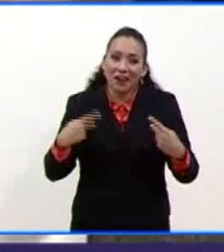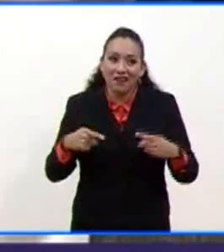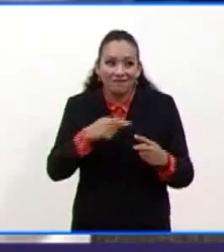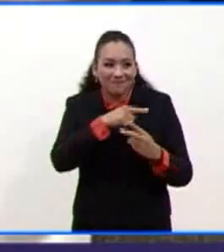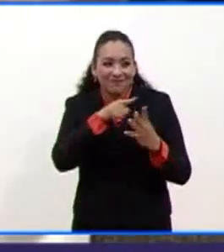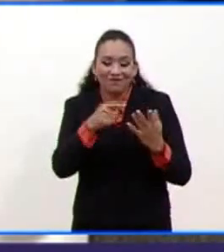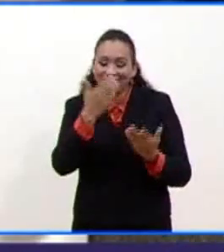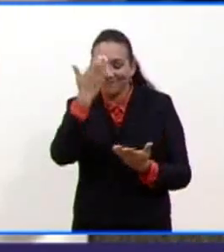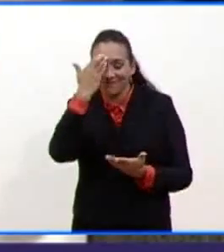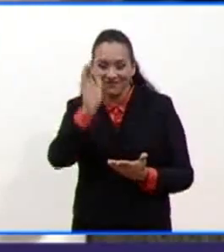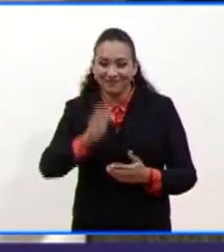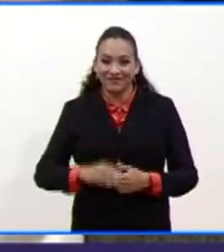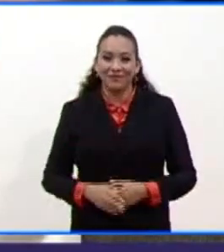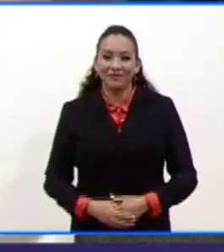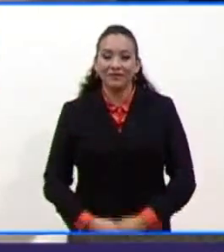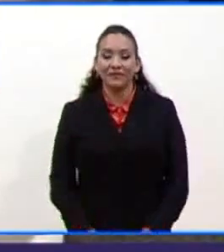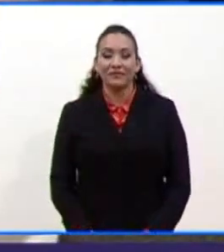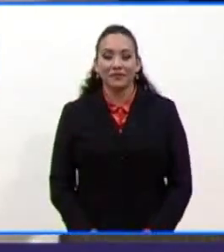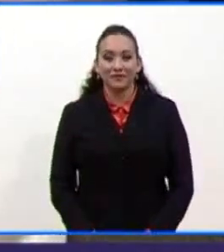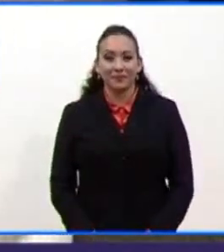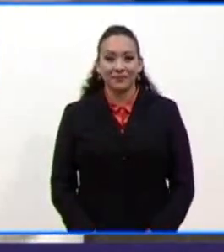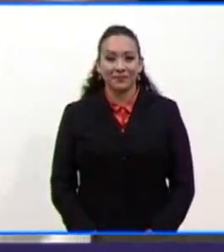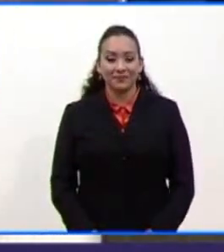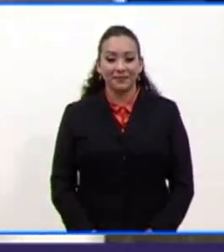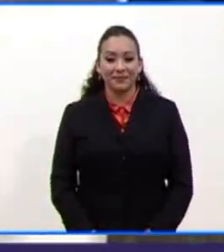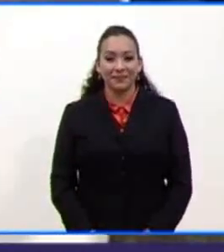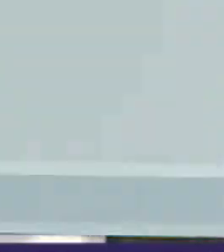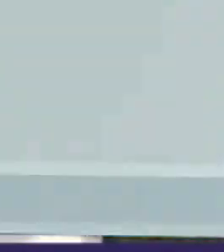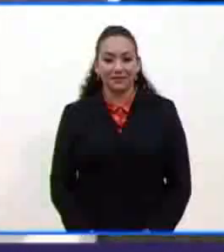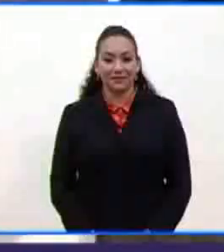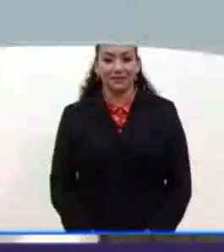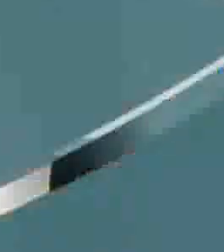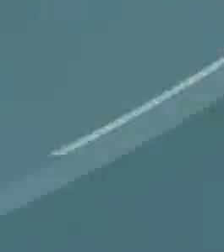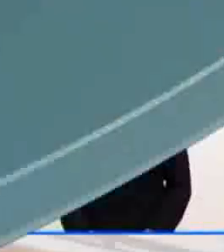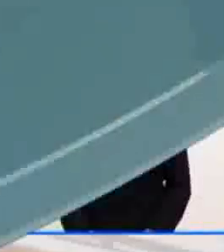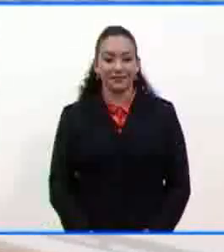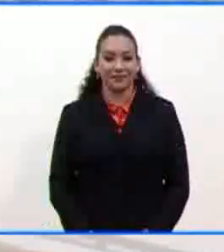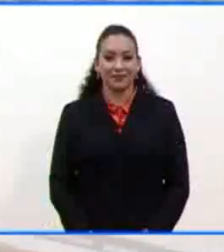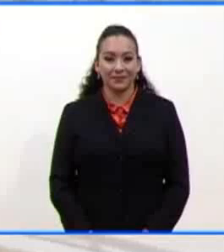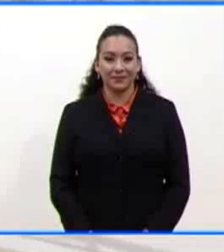Poder Judicial de la Federación, Juan Carlos González.